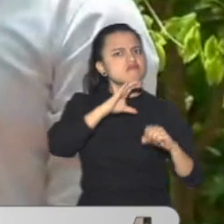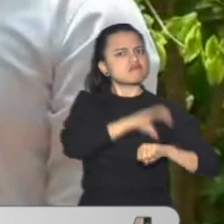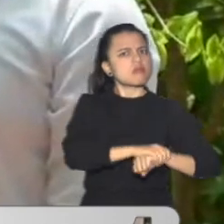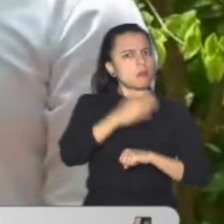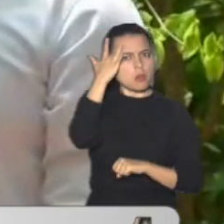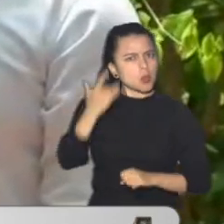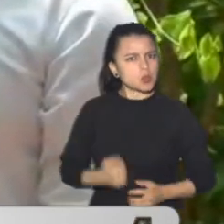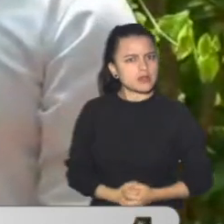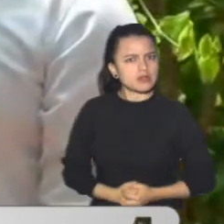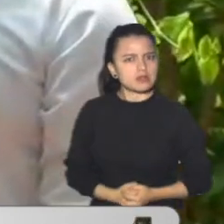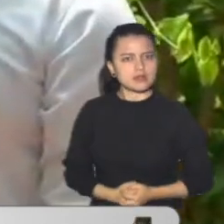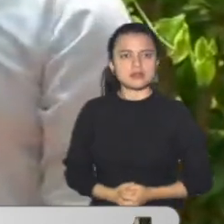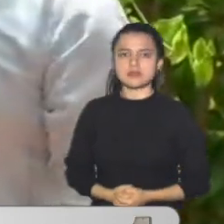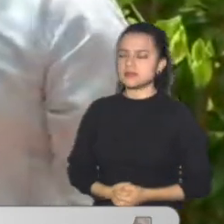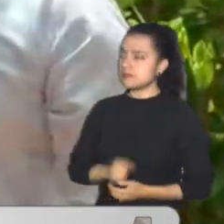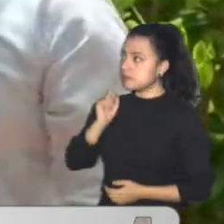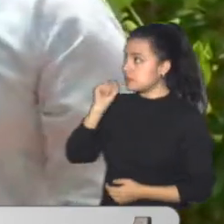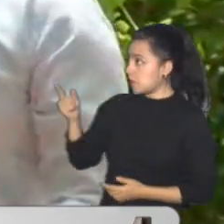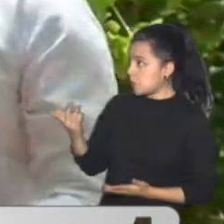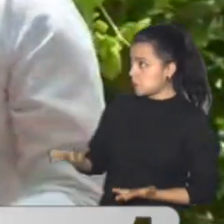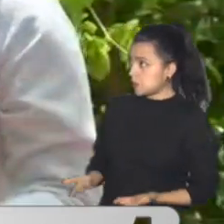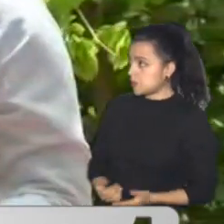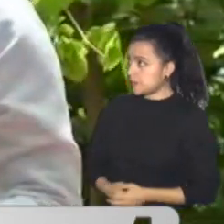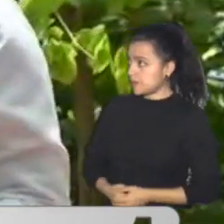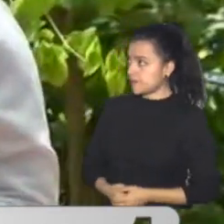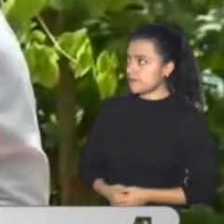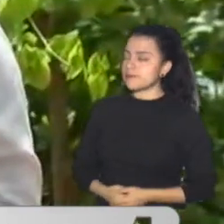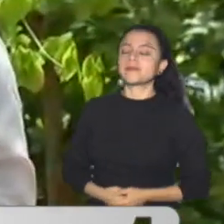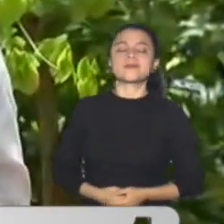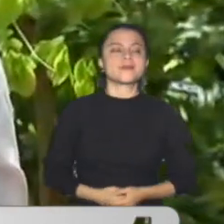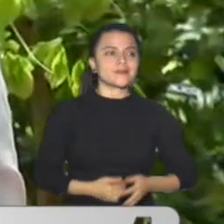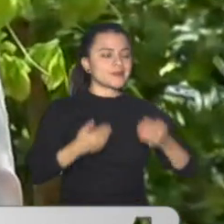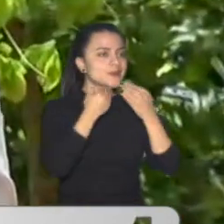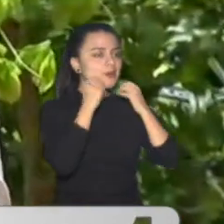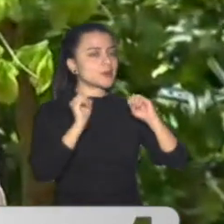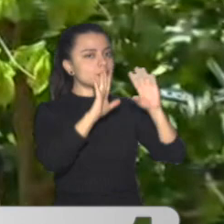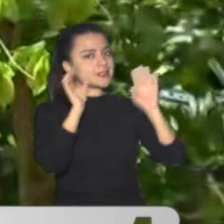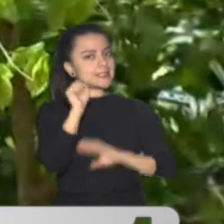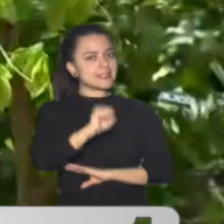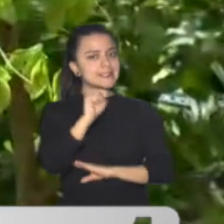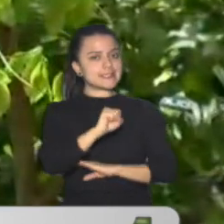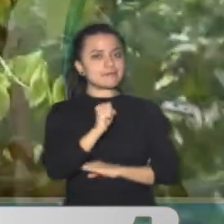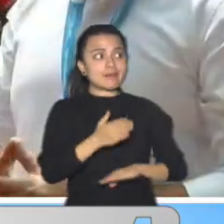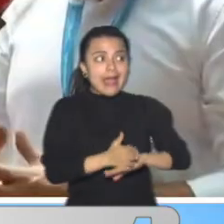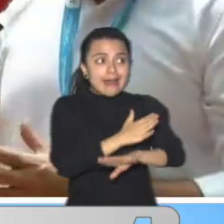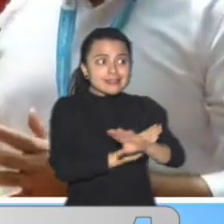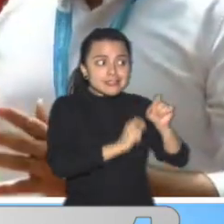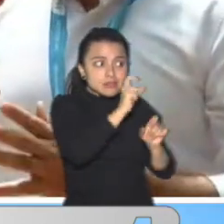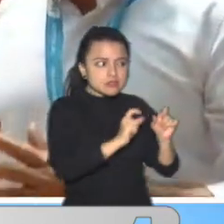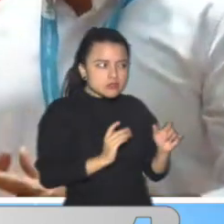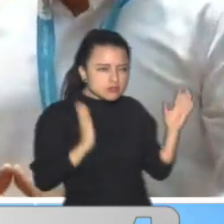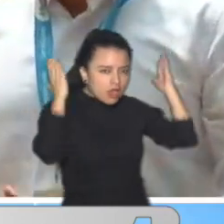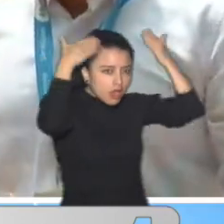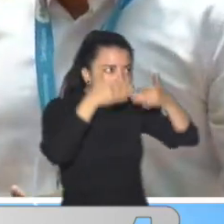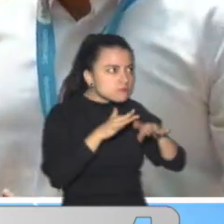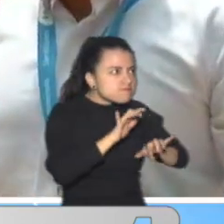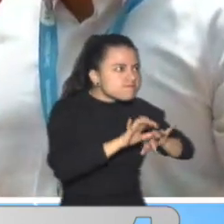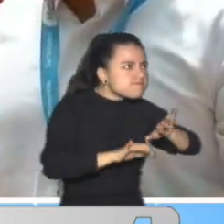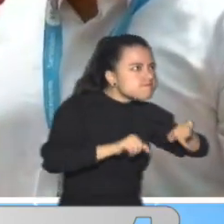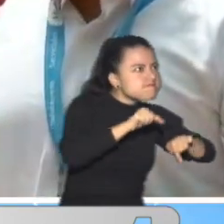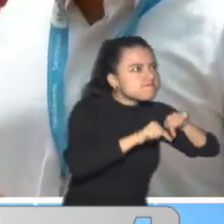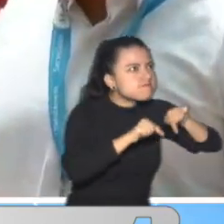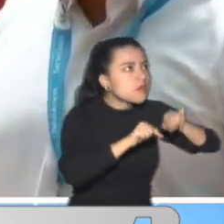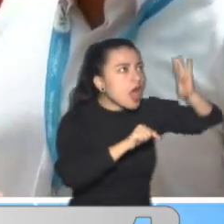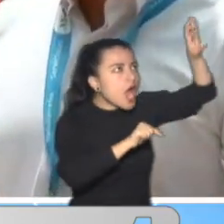del servicio de energía bueno en este caso en particular las personas capturadas se dedicaban a hurtar las redes ocasionaban la interrupción del servicio